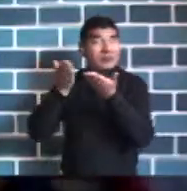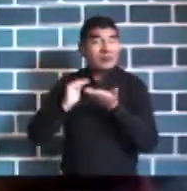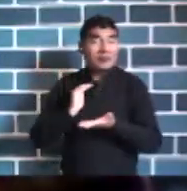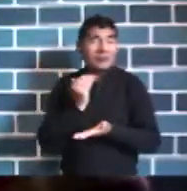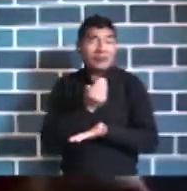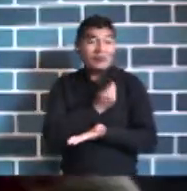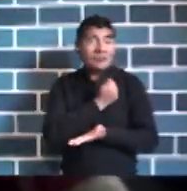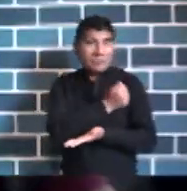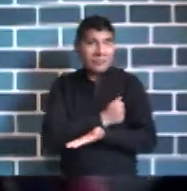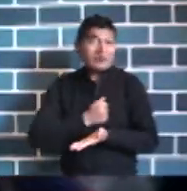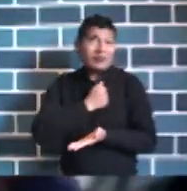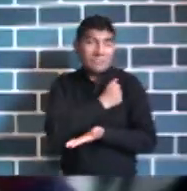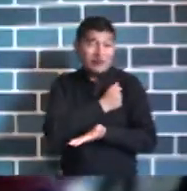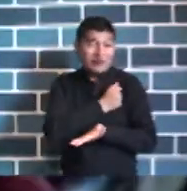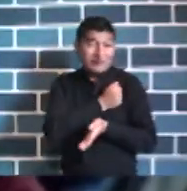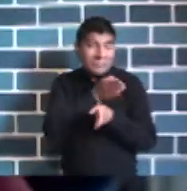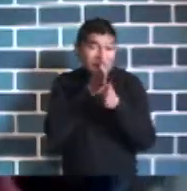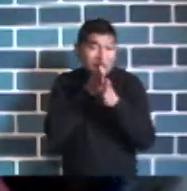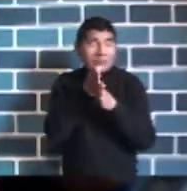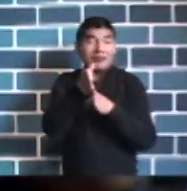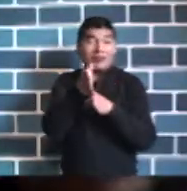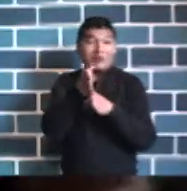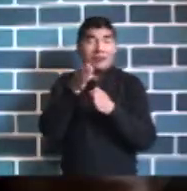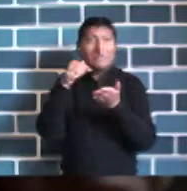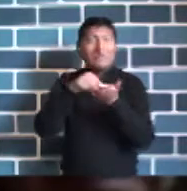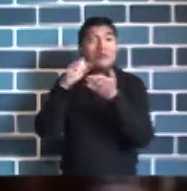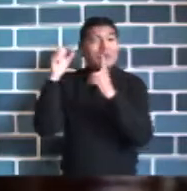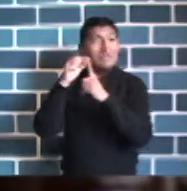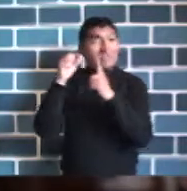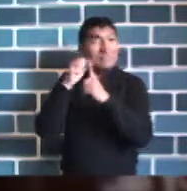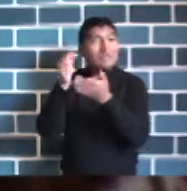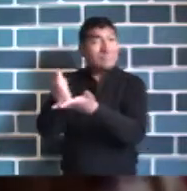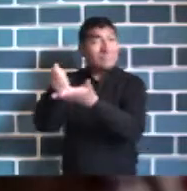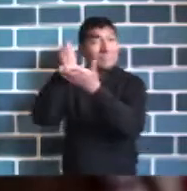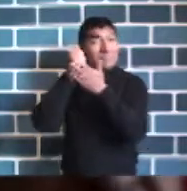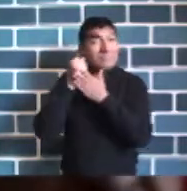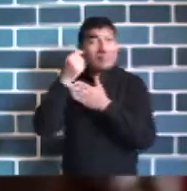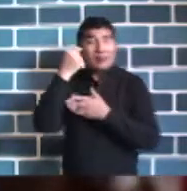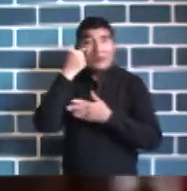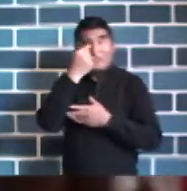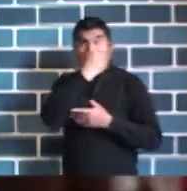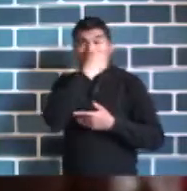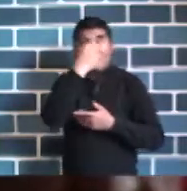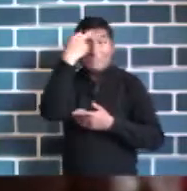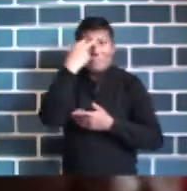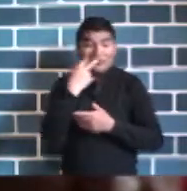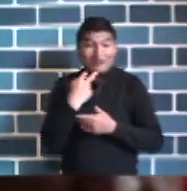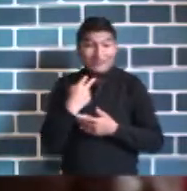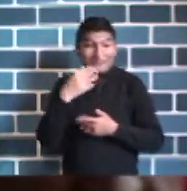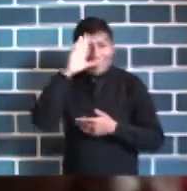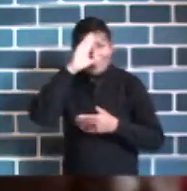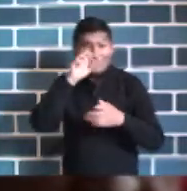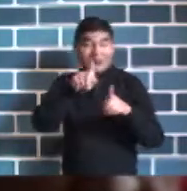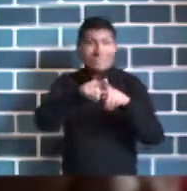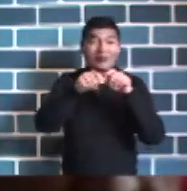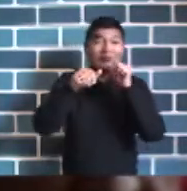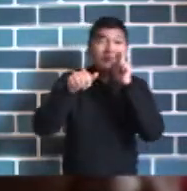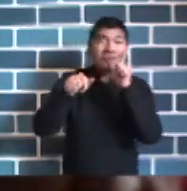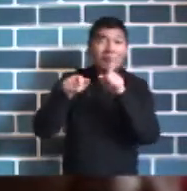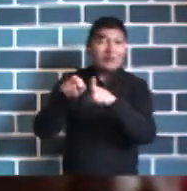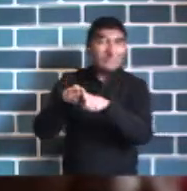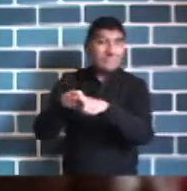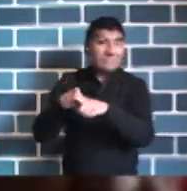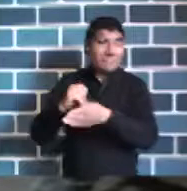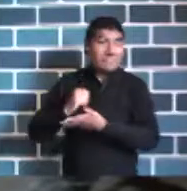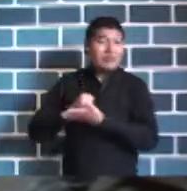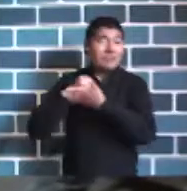conducta y la endereza es esa palabra la que nos ayuda a vernos más como hermanos ya ser más solidarios